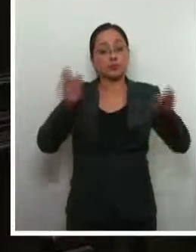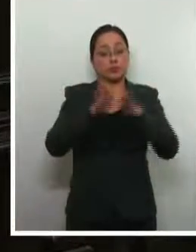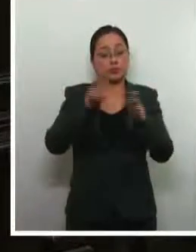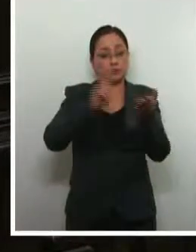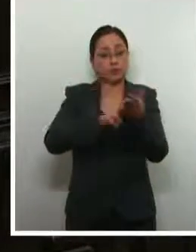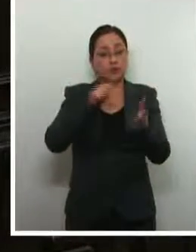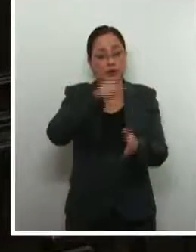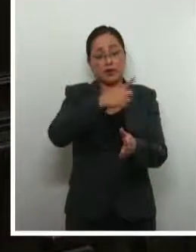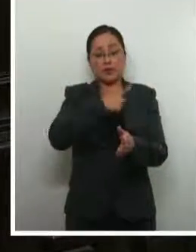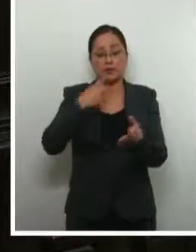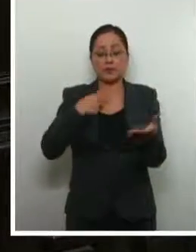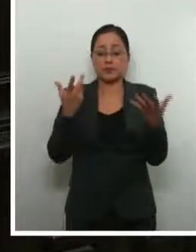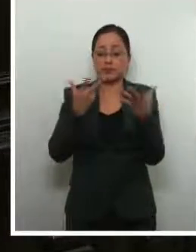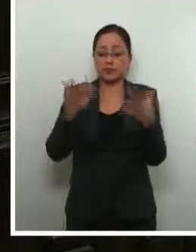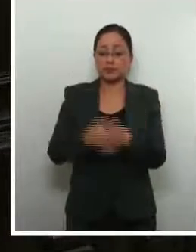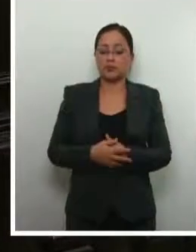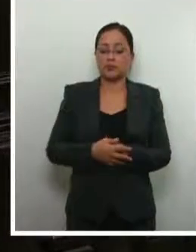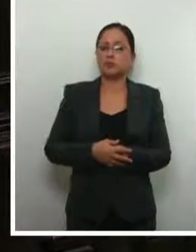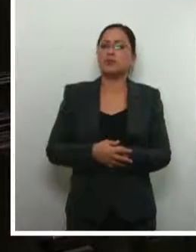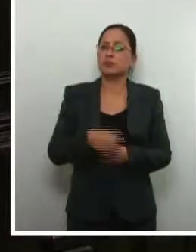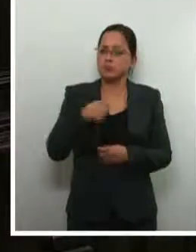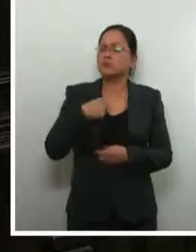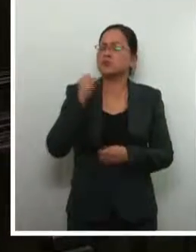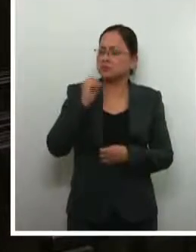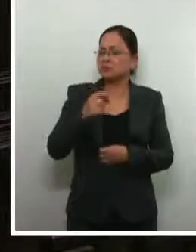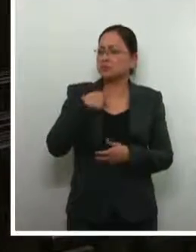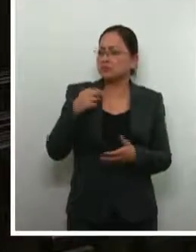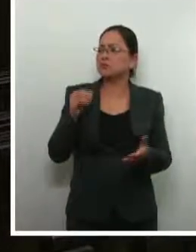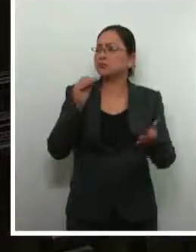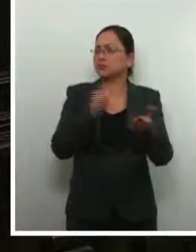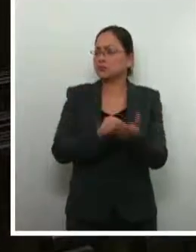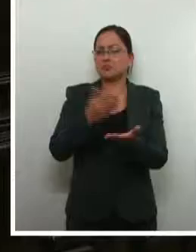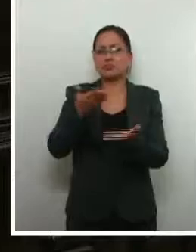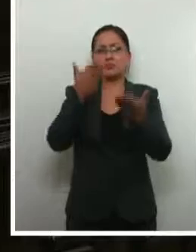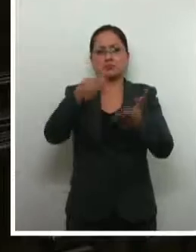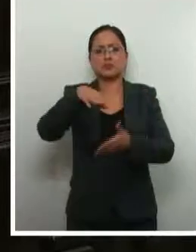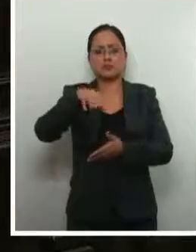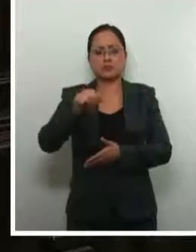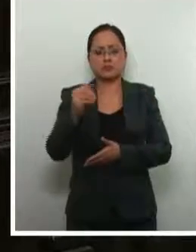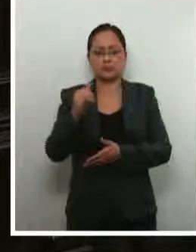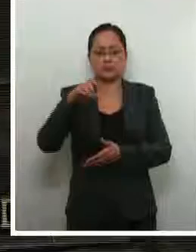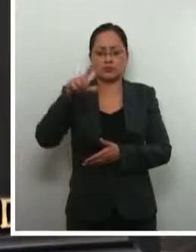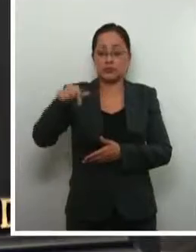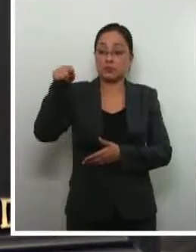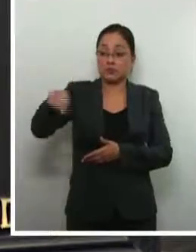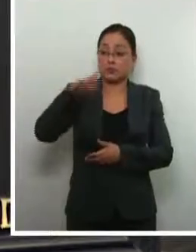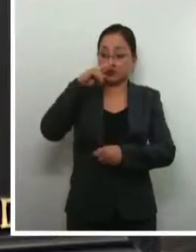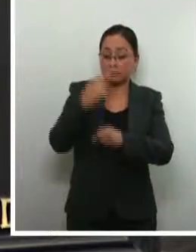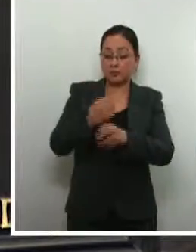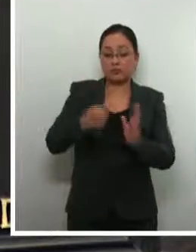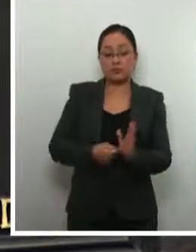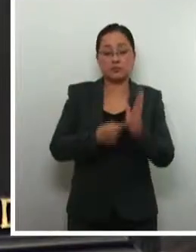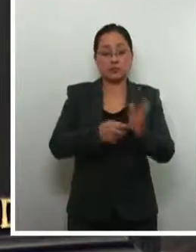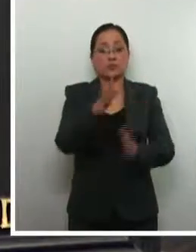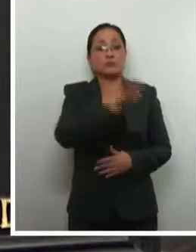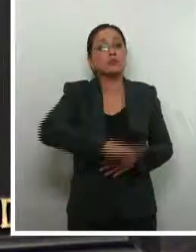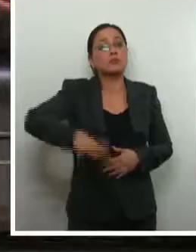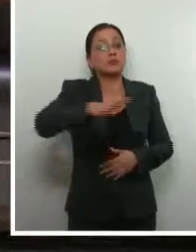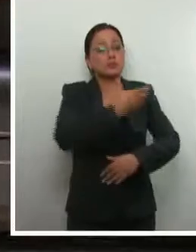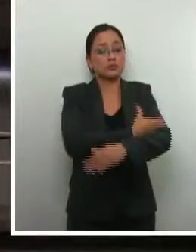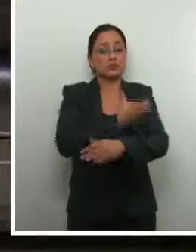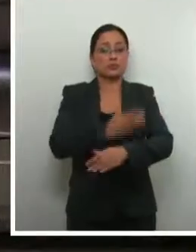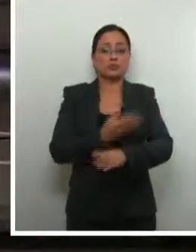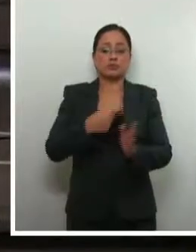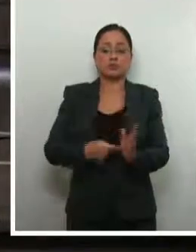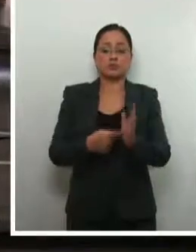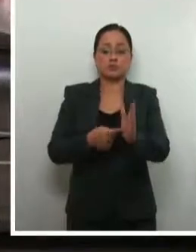deben estar. Entonces, yo sí plantearía a Mayela, a la promovente y al resto de compañeros